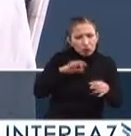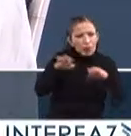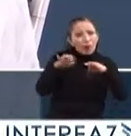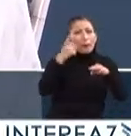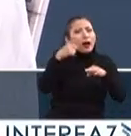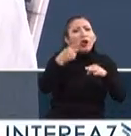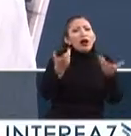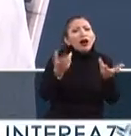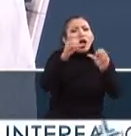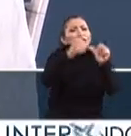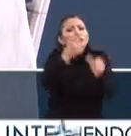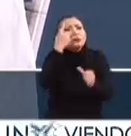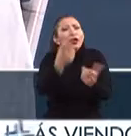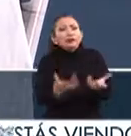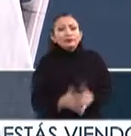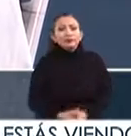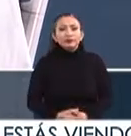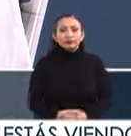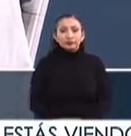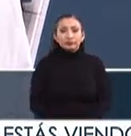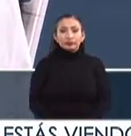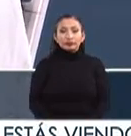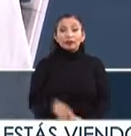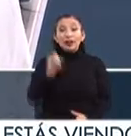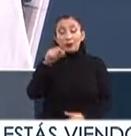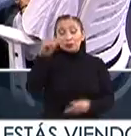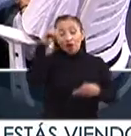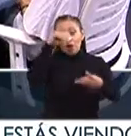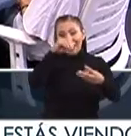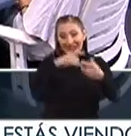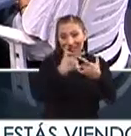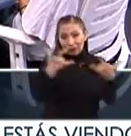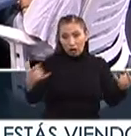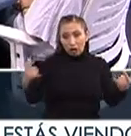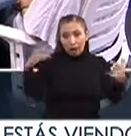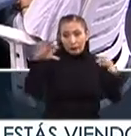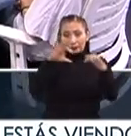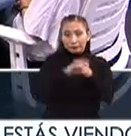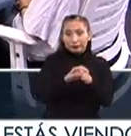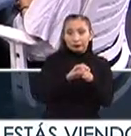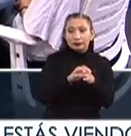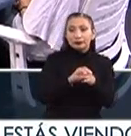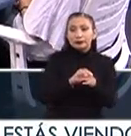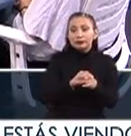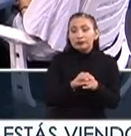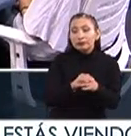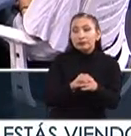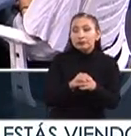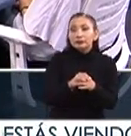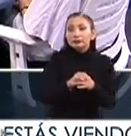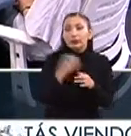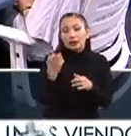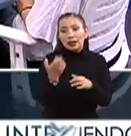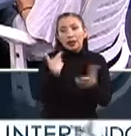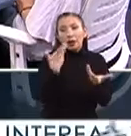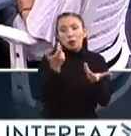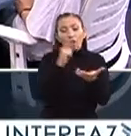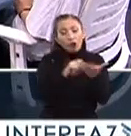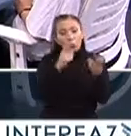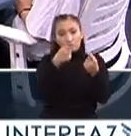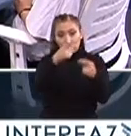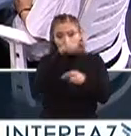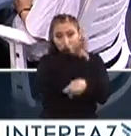¿no? ¿Para qué sirve el arte también, ¿no? Y dentro de esas historias se empalmaron, se fueron asumiendo estas letras, ¿no?